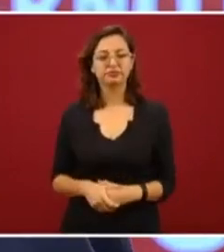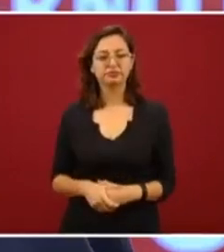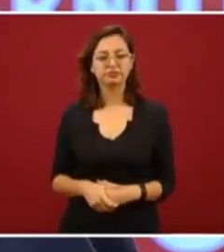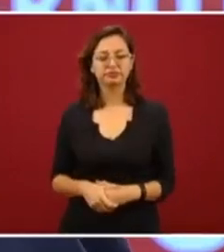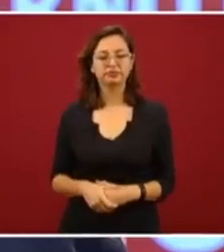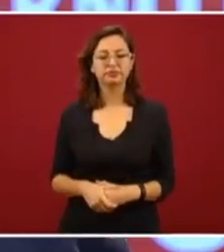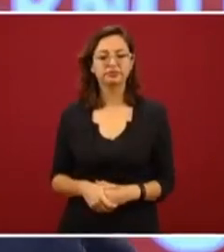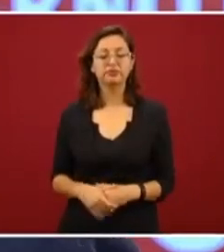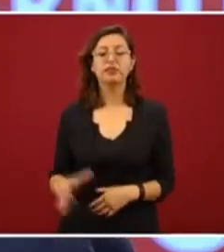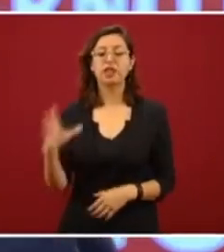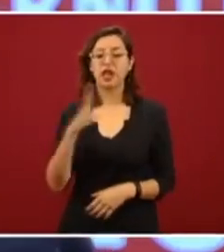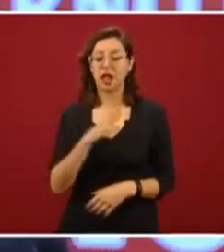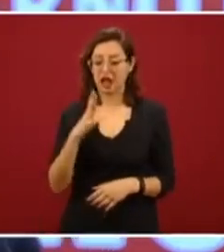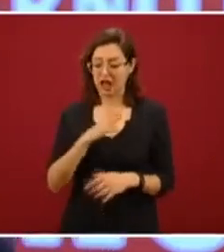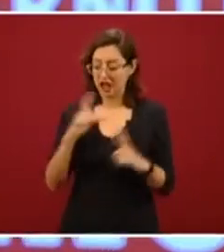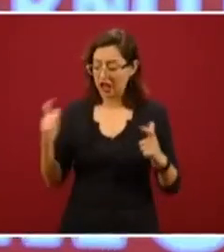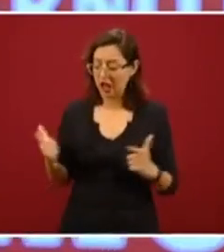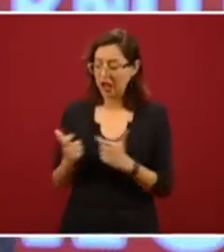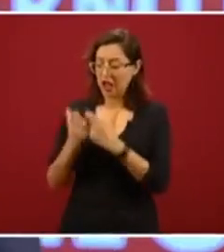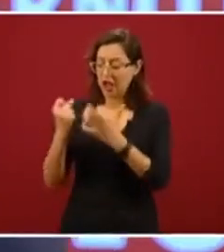Tenemos fondos